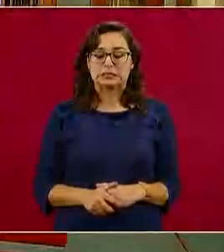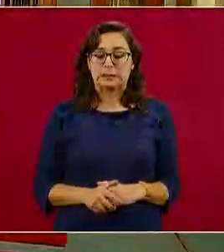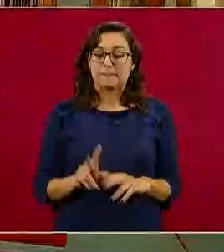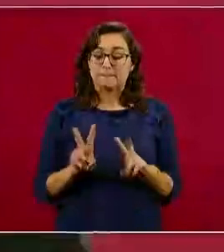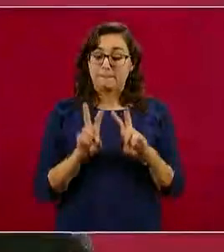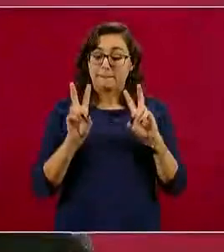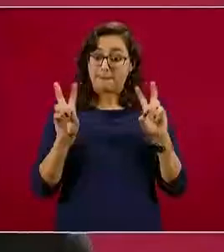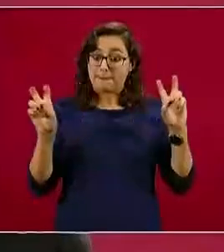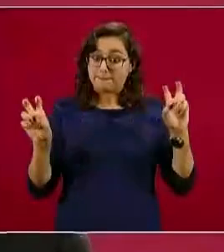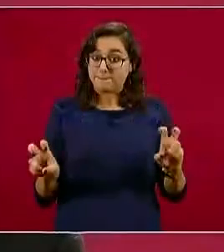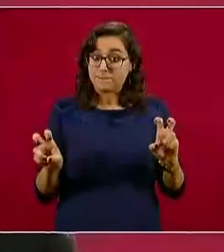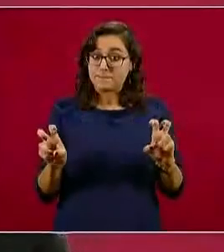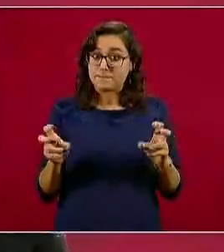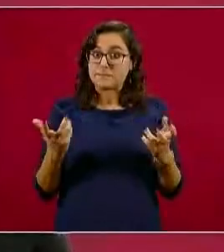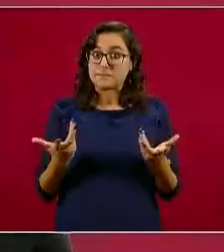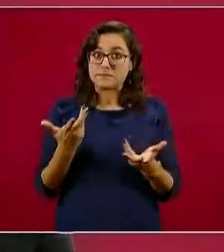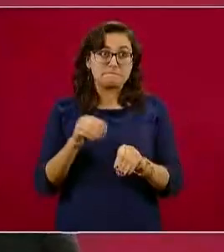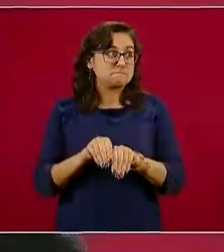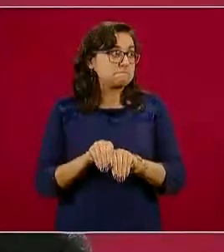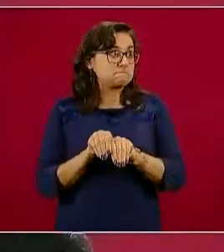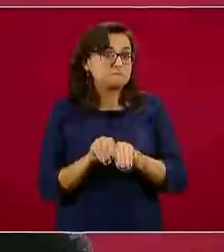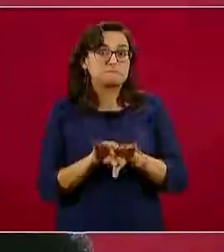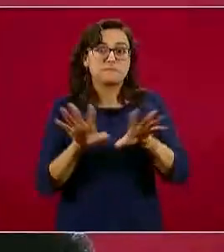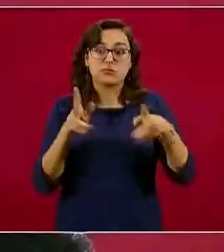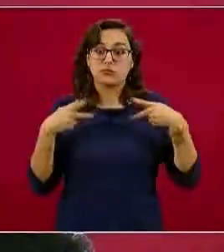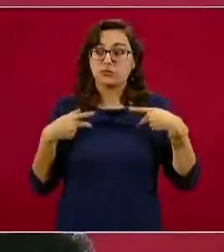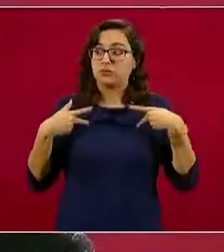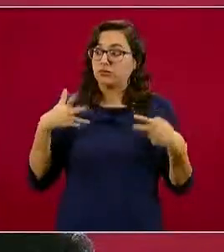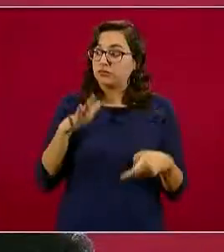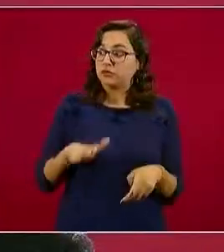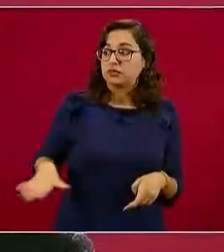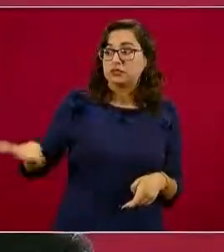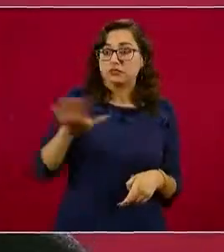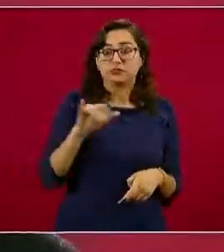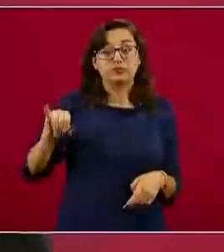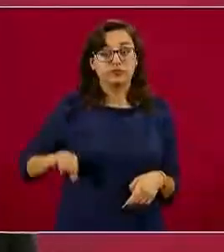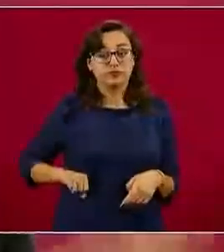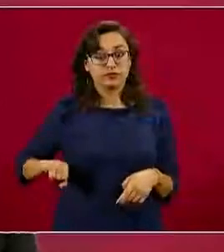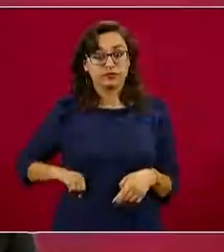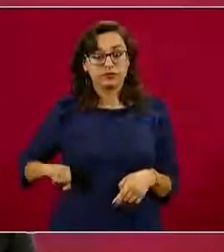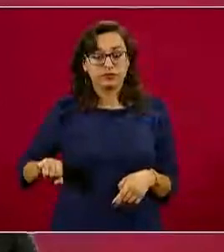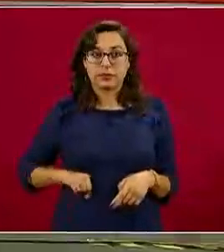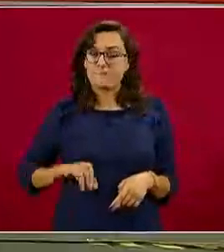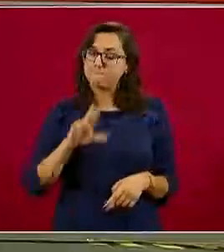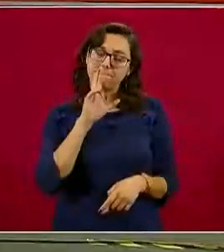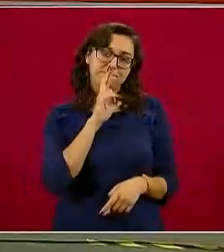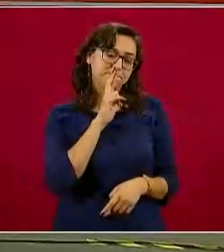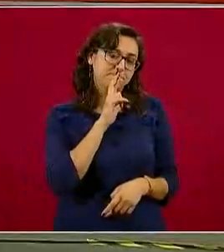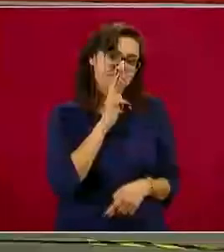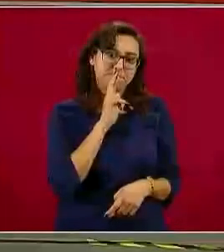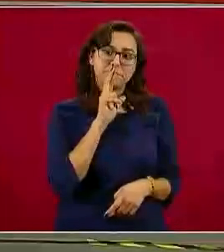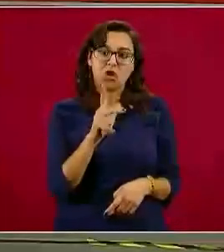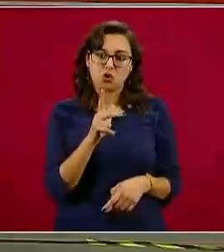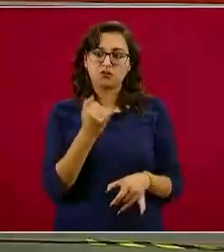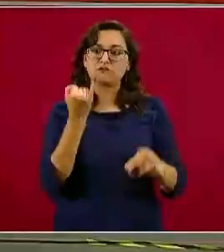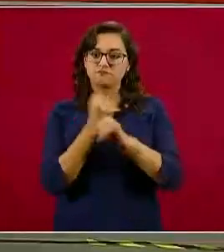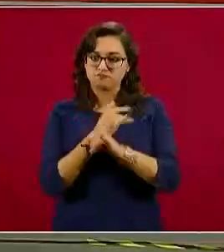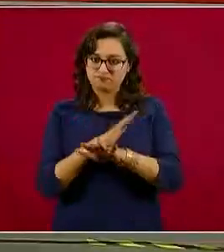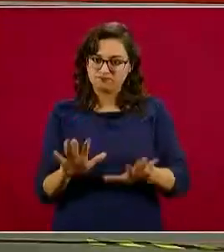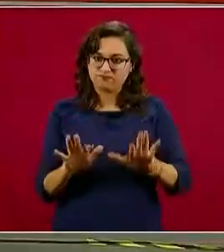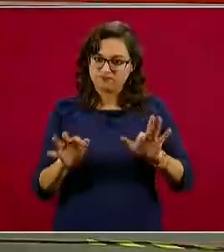interés público recientemente en los medios de comunicación, nos interesaría traer un paquete de información, así